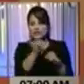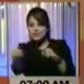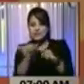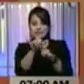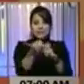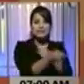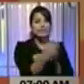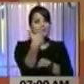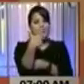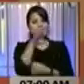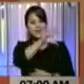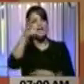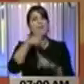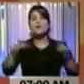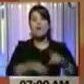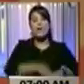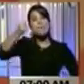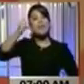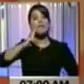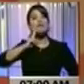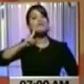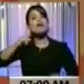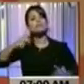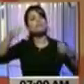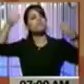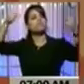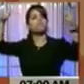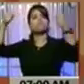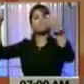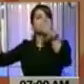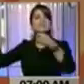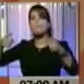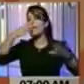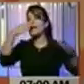pero la espada de Bolívar siempre la vamos a alzar nosotros, yo, que les quede bien claro. Nos despedimos.